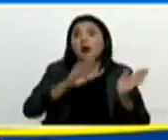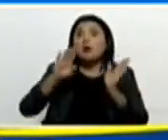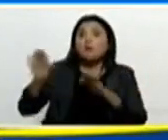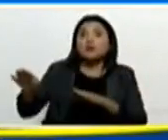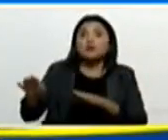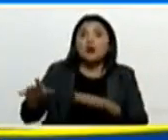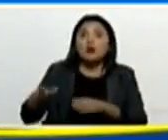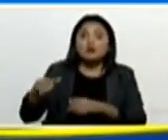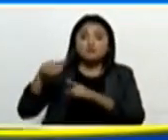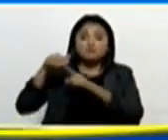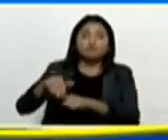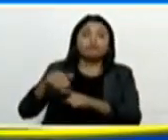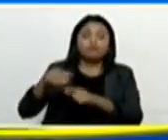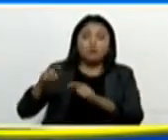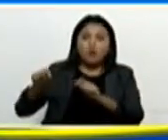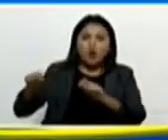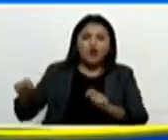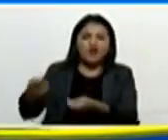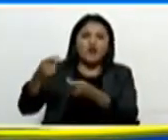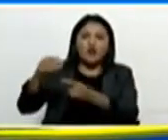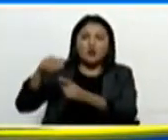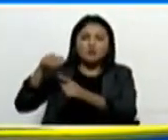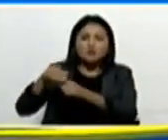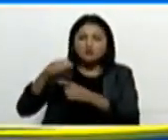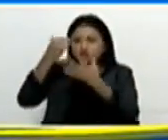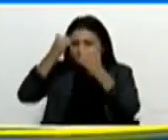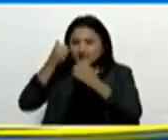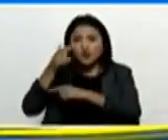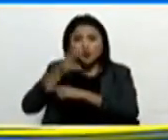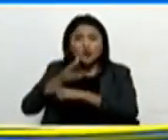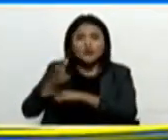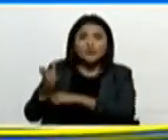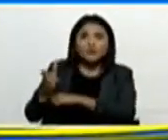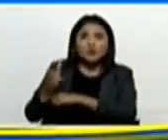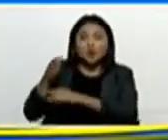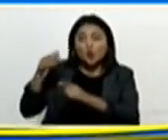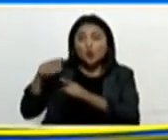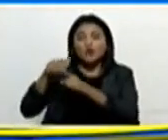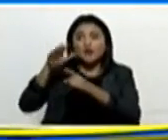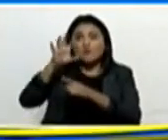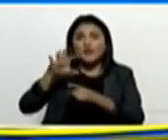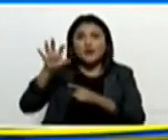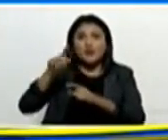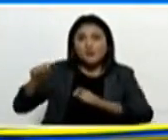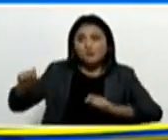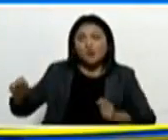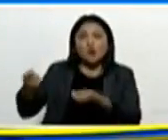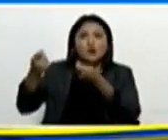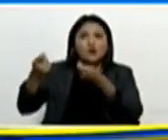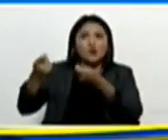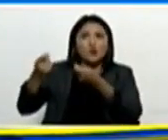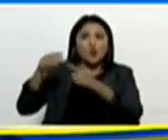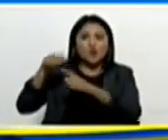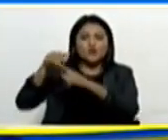agresiones, invasiones, terrorismo contra los pueblos, bloqueo contra los